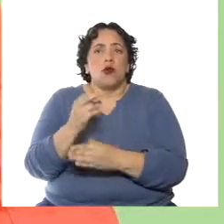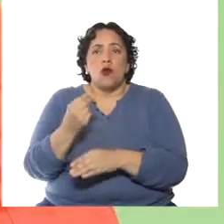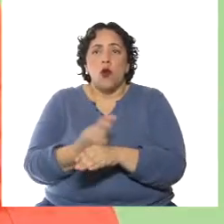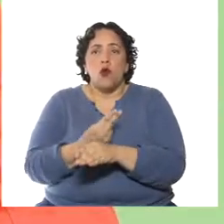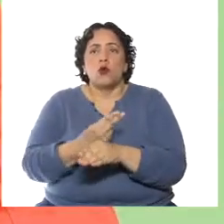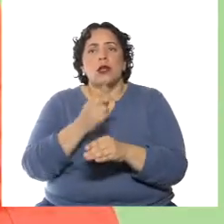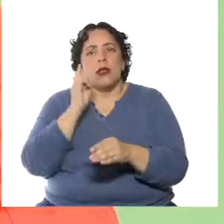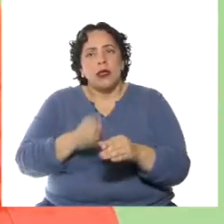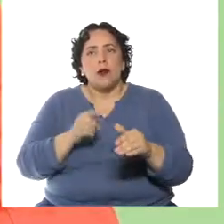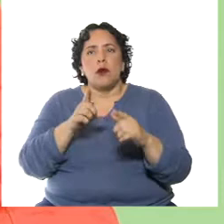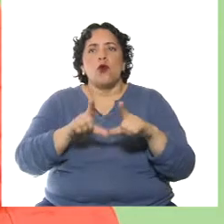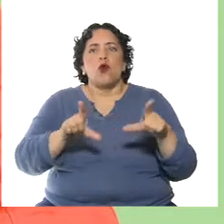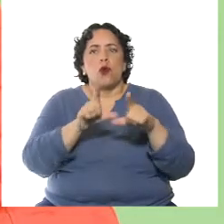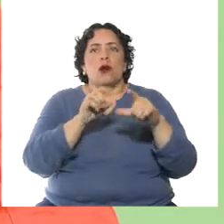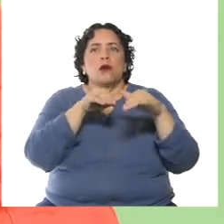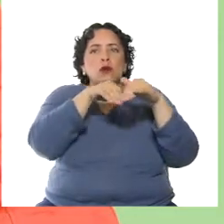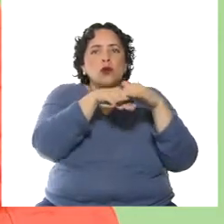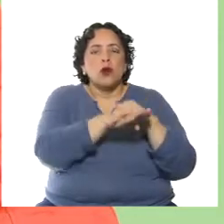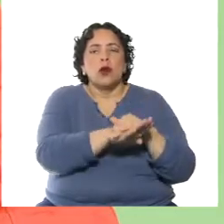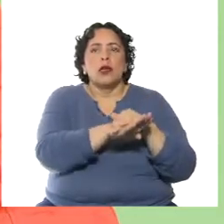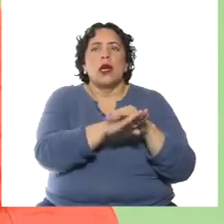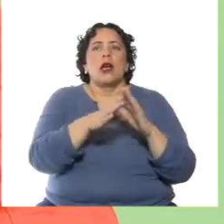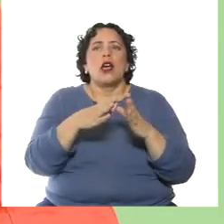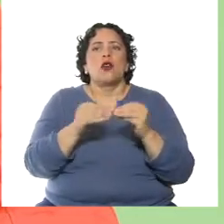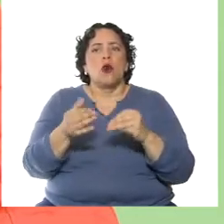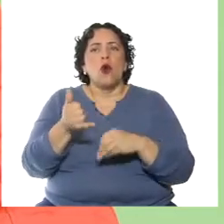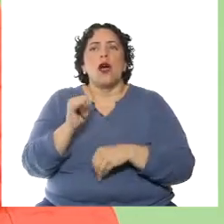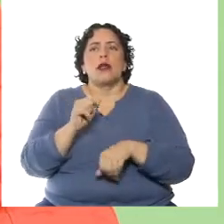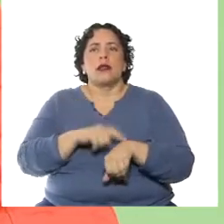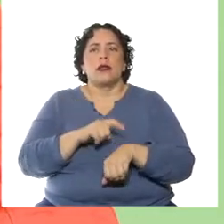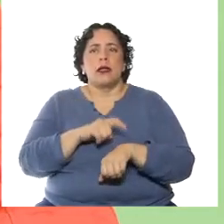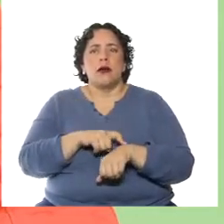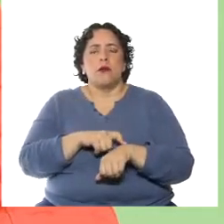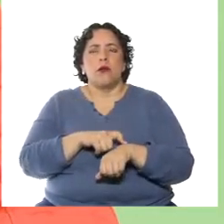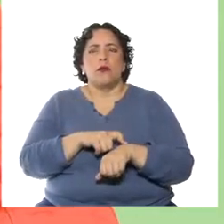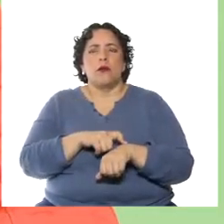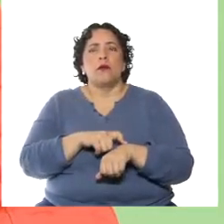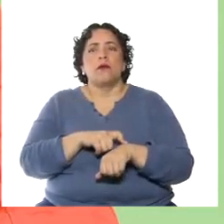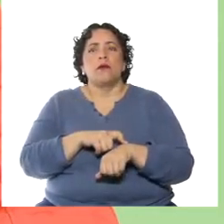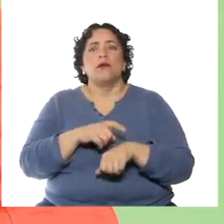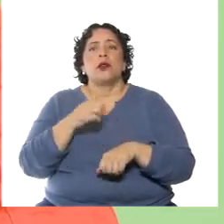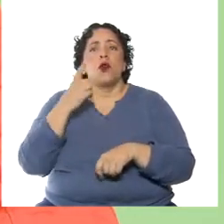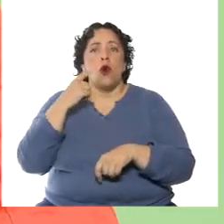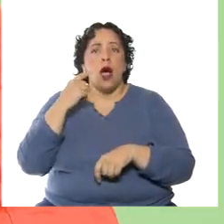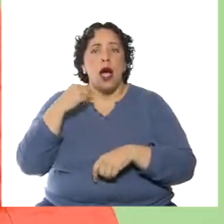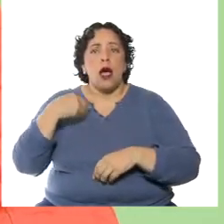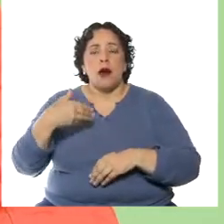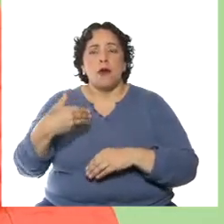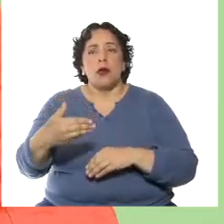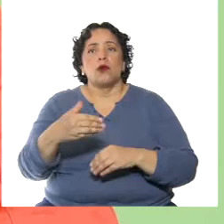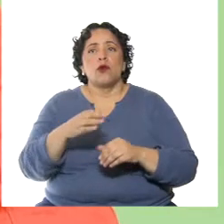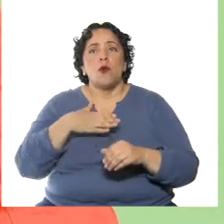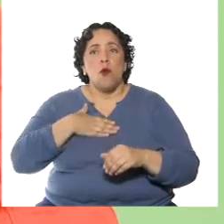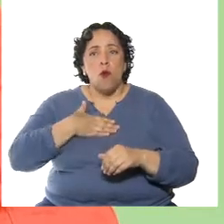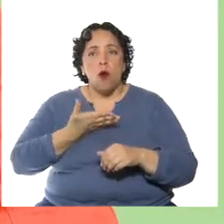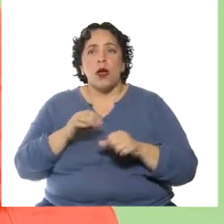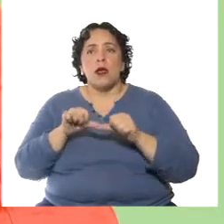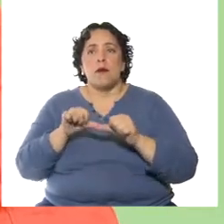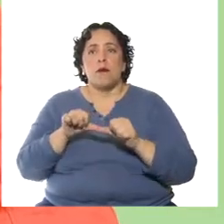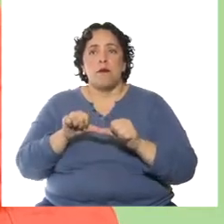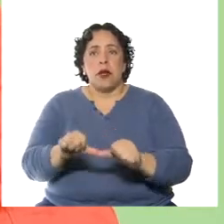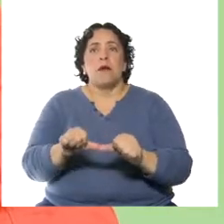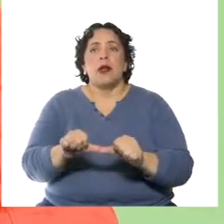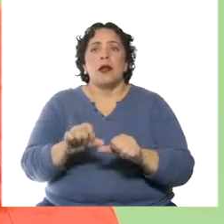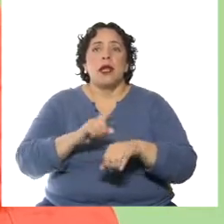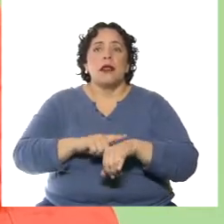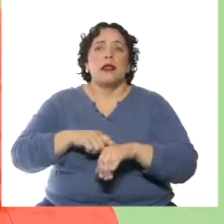deben colocarlo en su lugar, para todo hay tiempo. Pero para que esos hábitos sean permanentes en